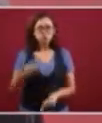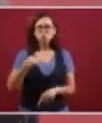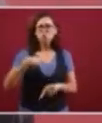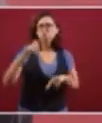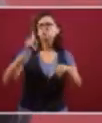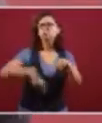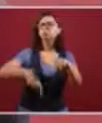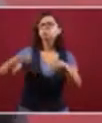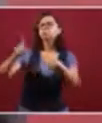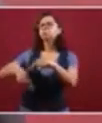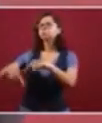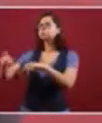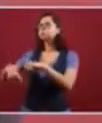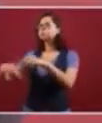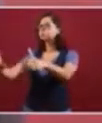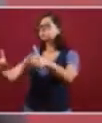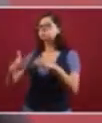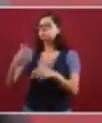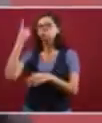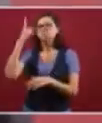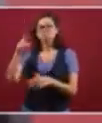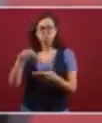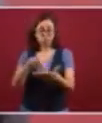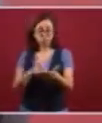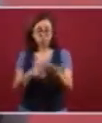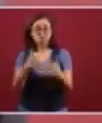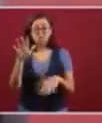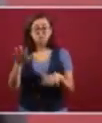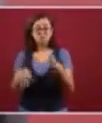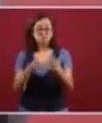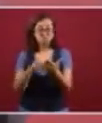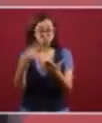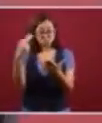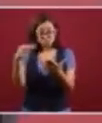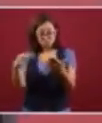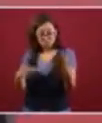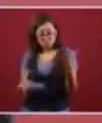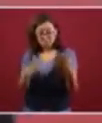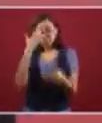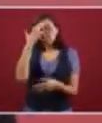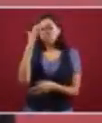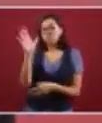ni sabía que habían tantas empresas como pero